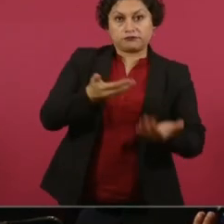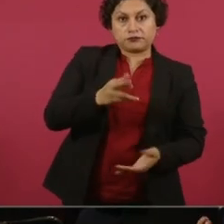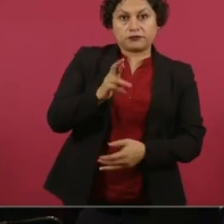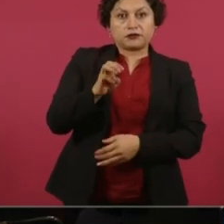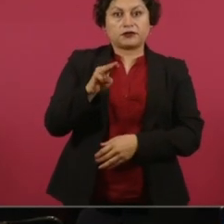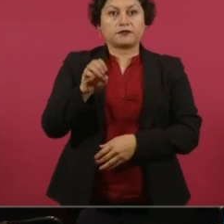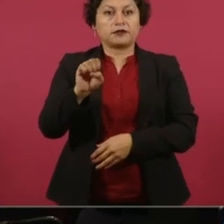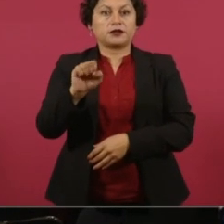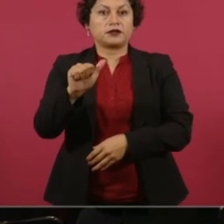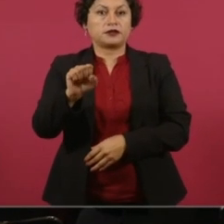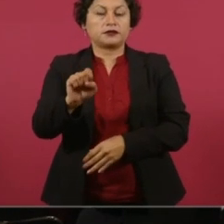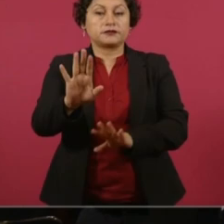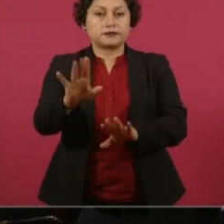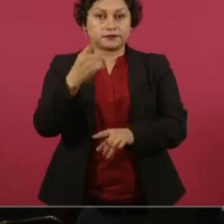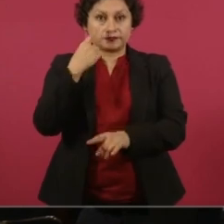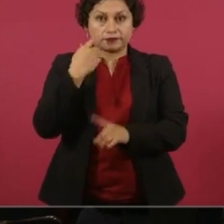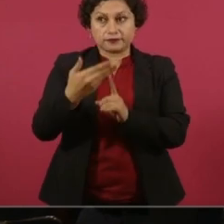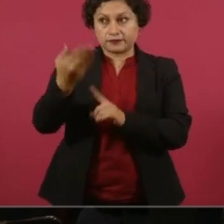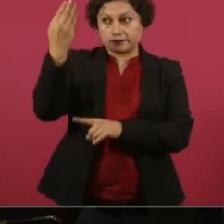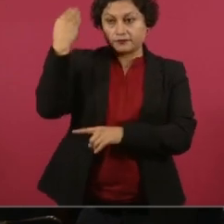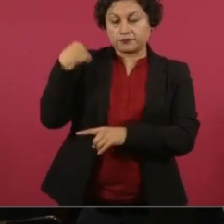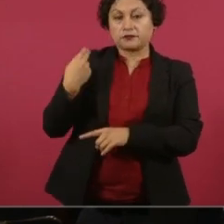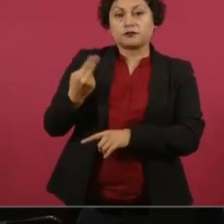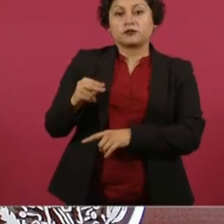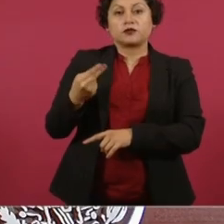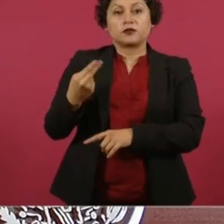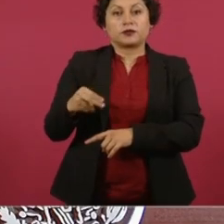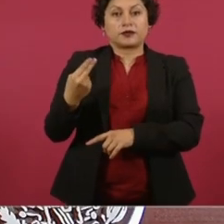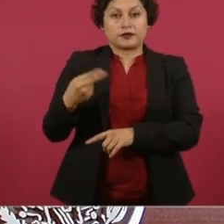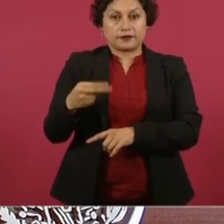pasado, estas alcanzaron los